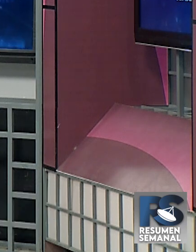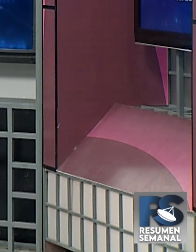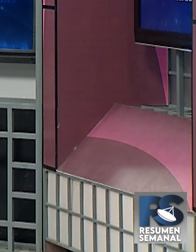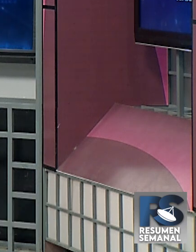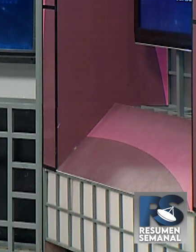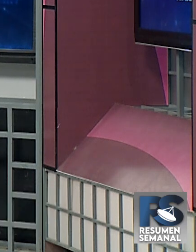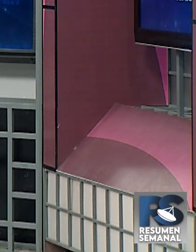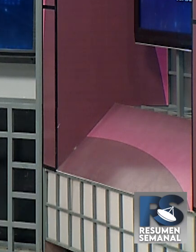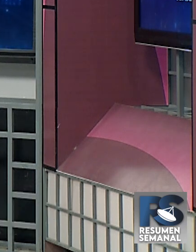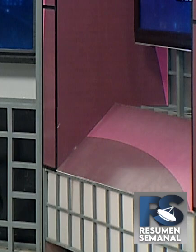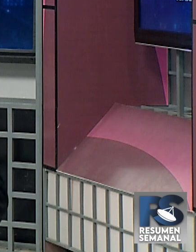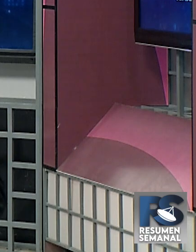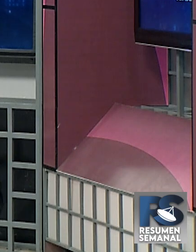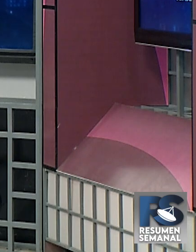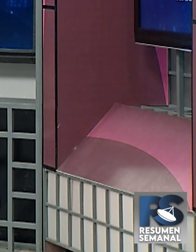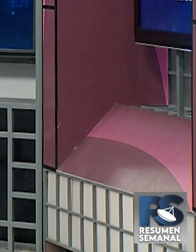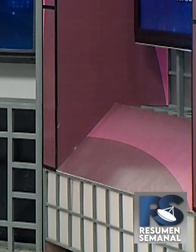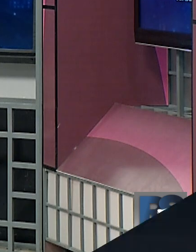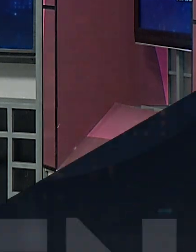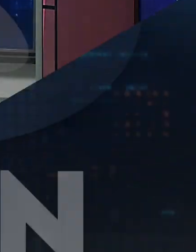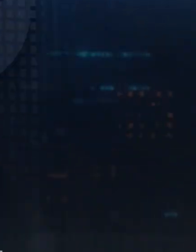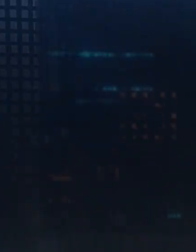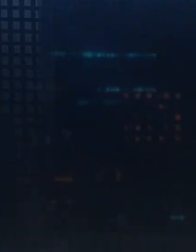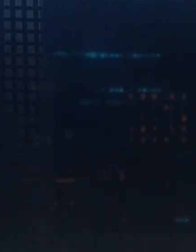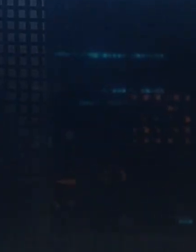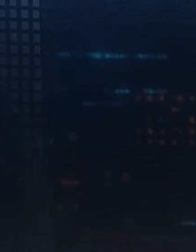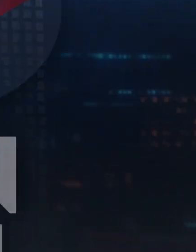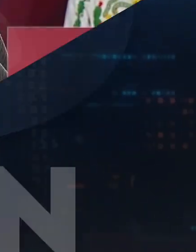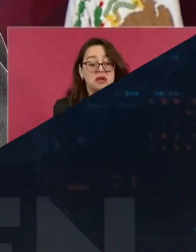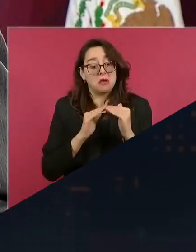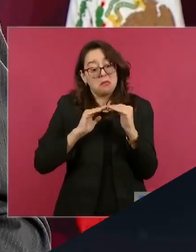reforma también pendiente es la electoral.